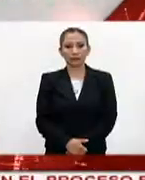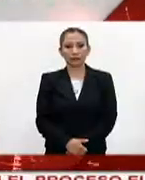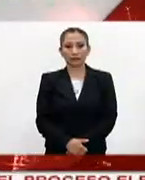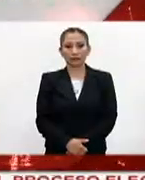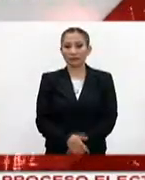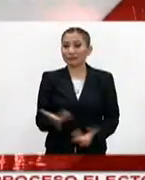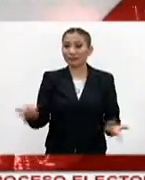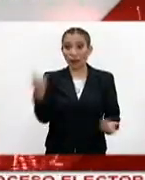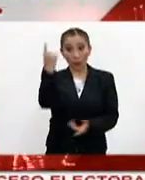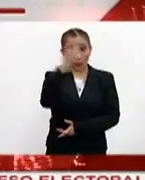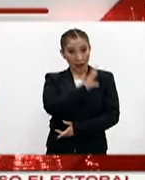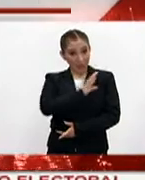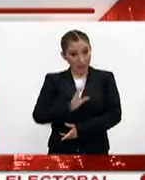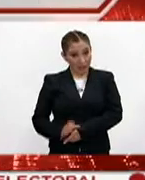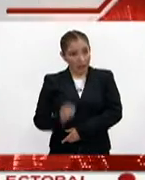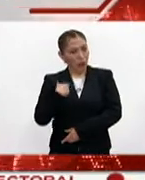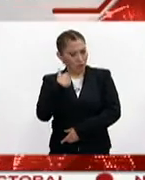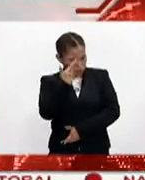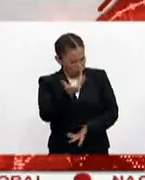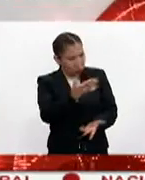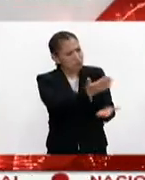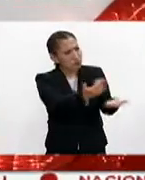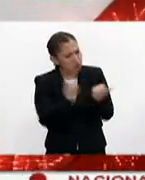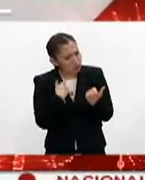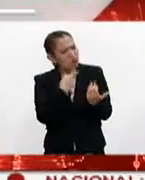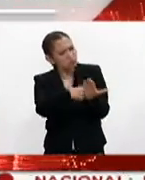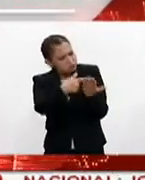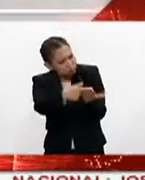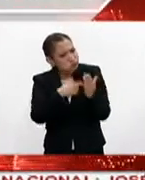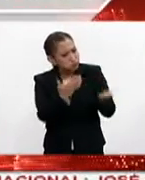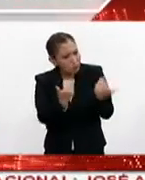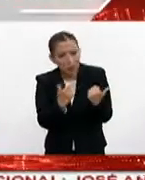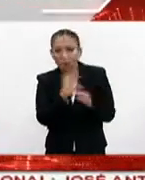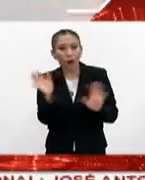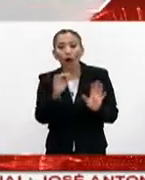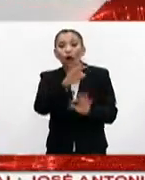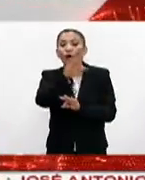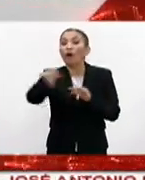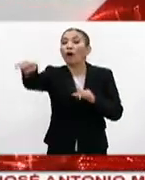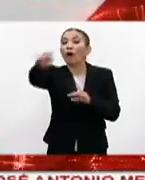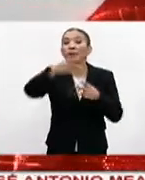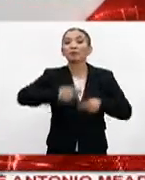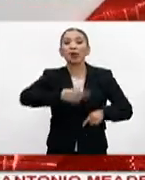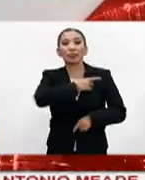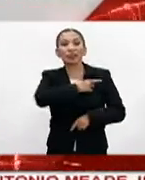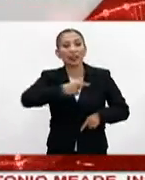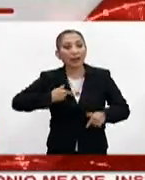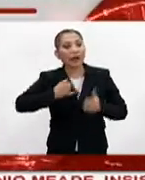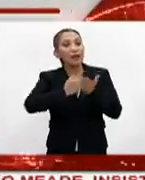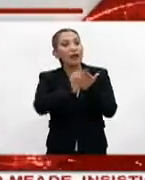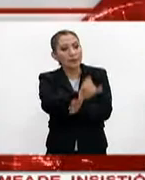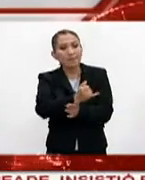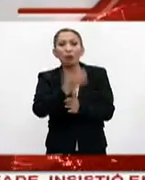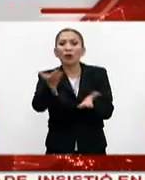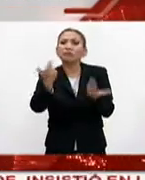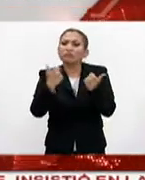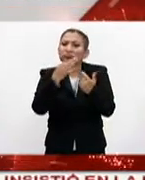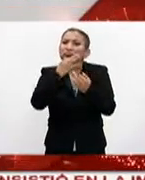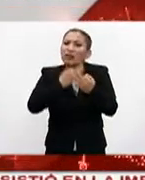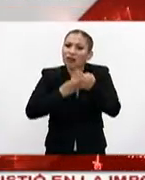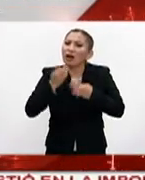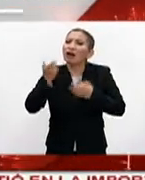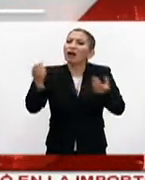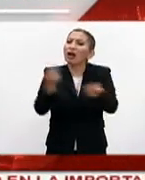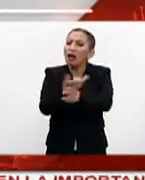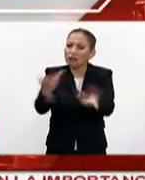no debía ser de un candidato al otro. El llamado, a mi juicio, es de una ciudadanía interesada en tomar una decisión informada y en